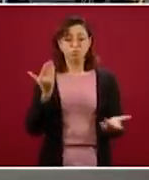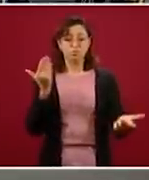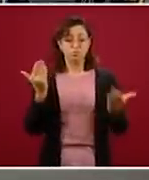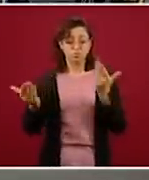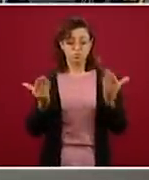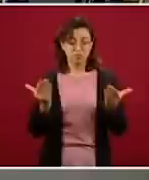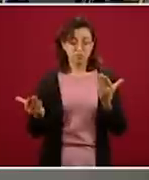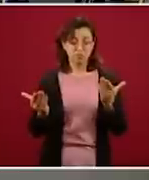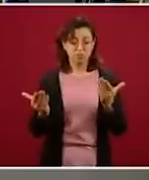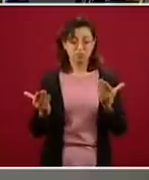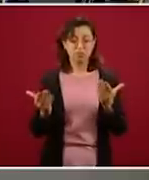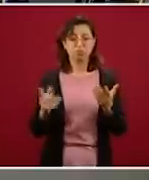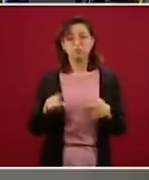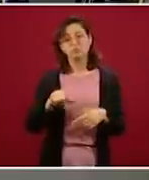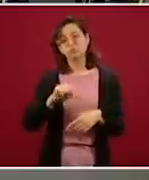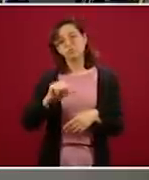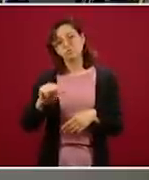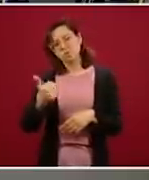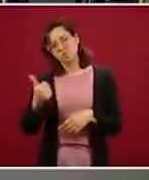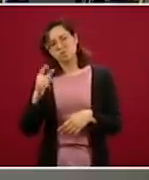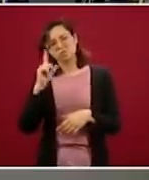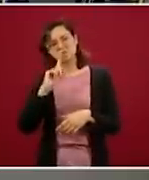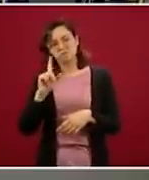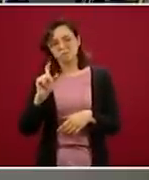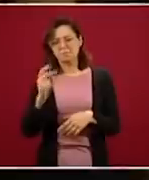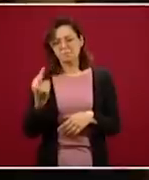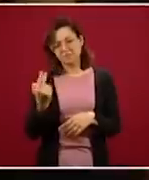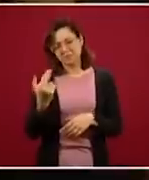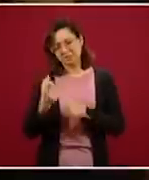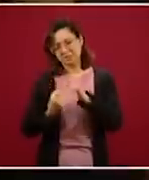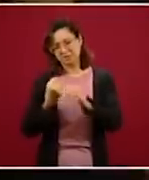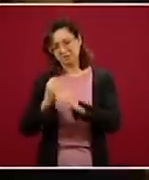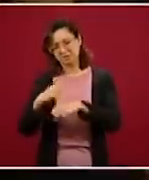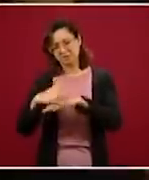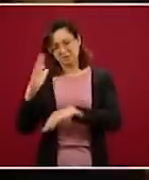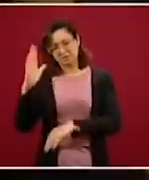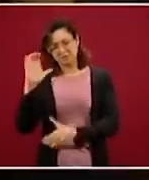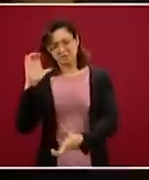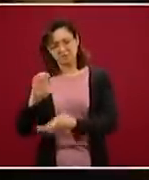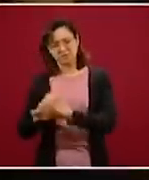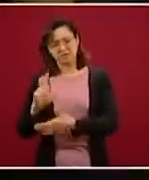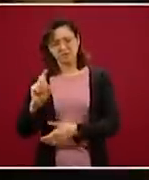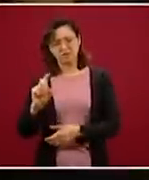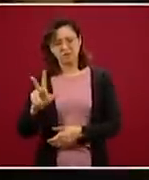comparación de quienes se casaron a los 25 o más años, que representan el